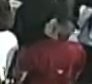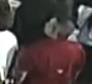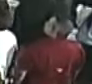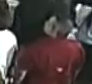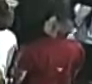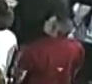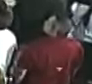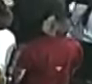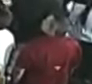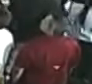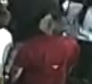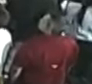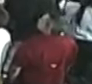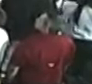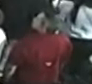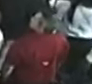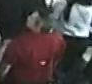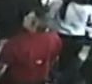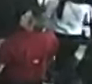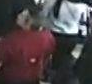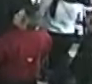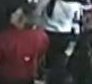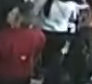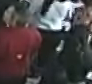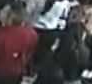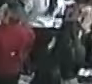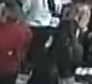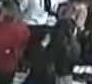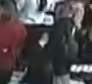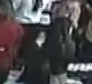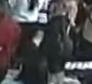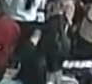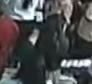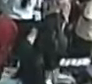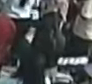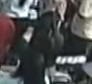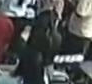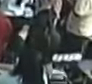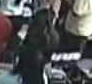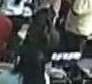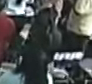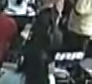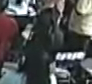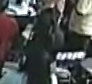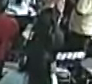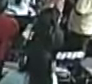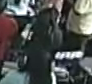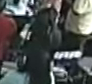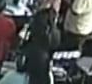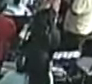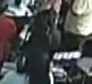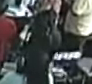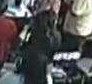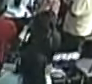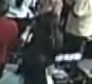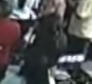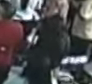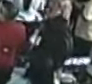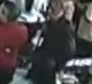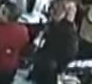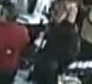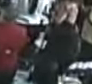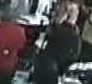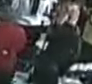borda todo este tipo de manipulaciones que se han dado a conocer a nivel mediático para desacreditar lo que ha sido este papel preponderante